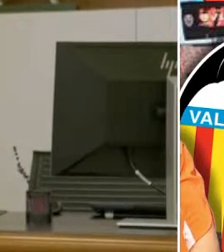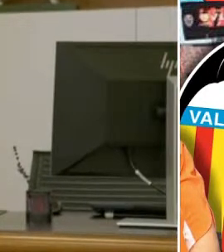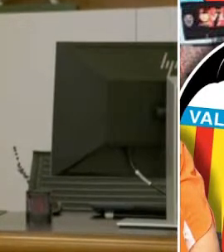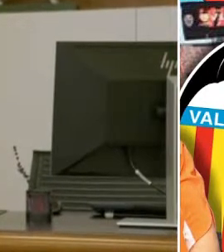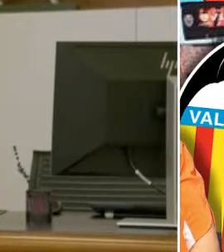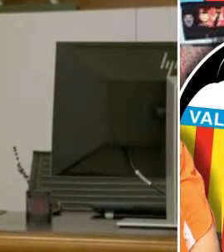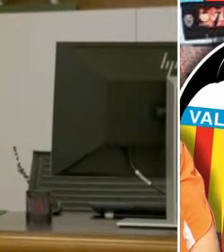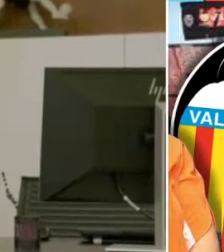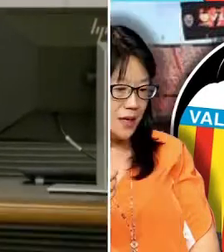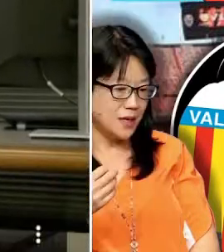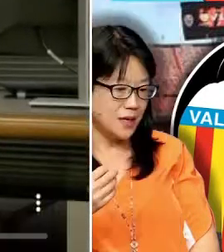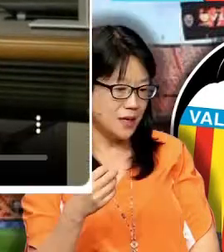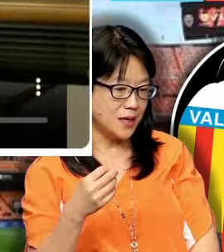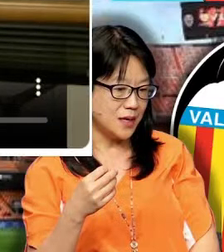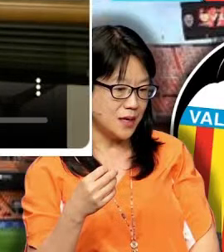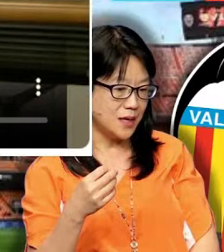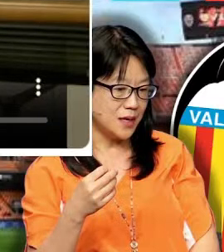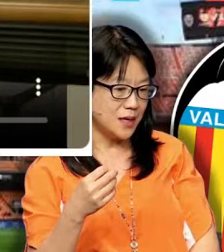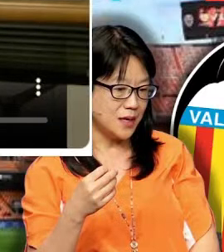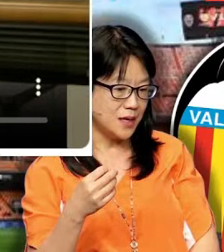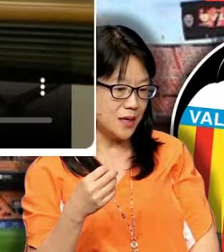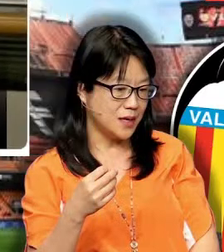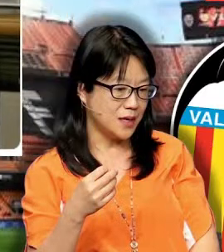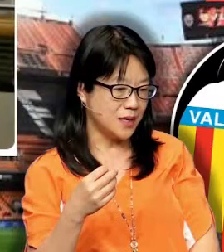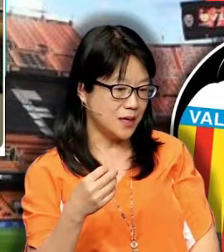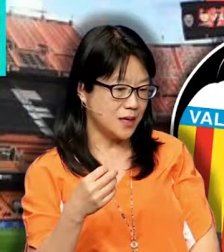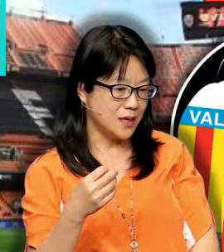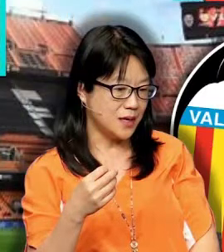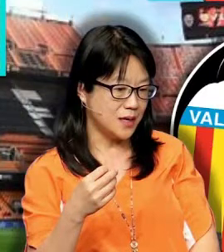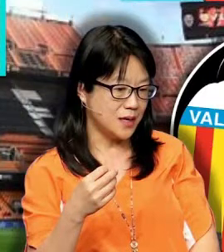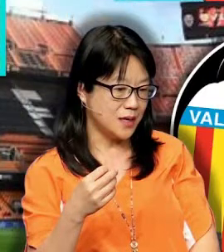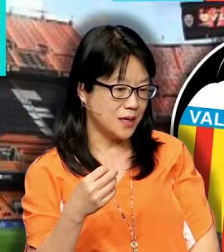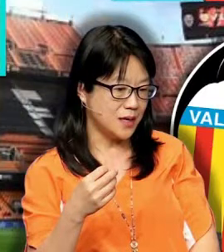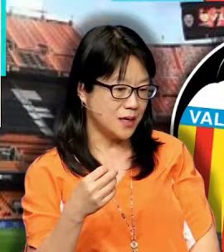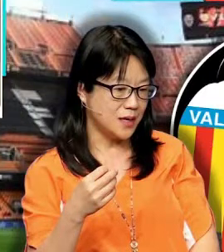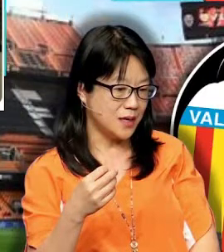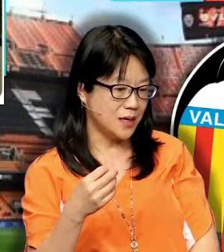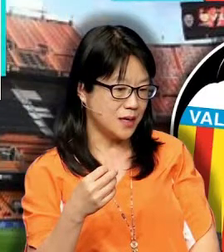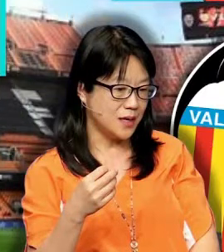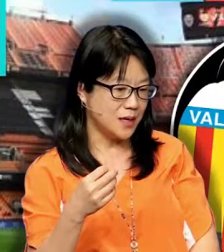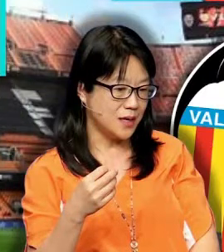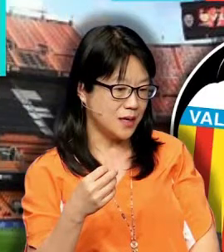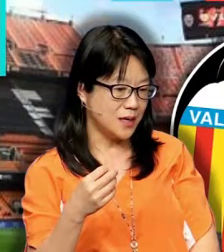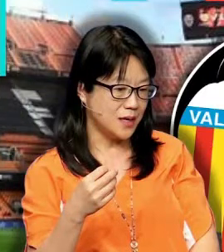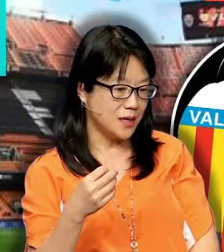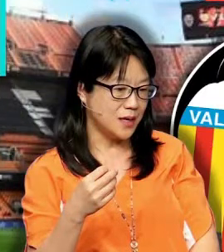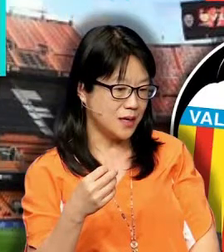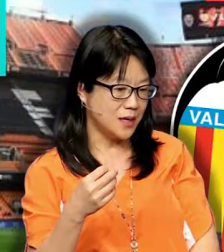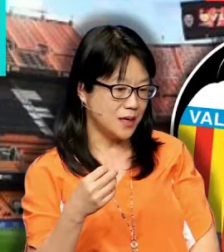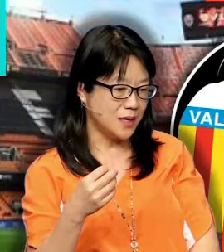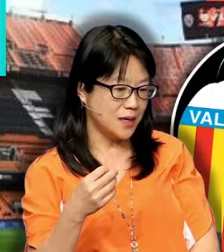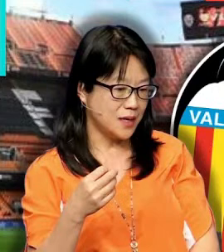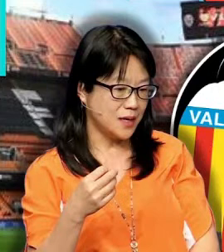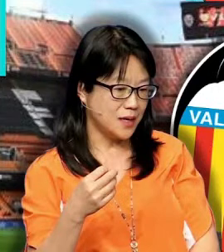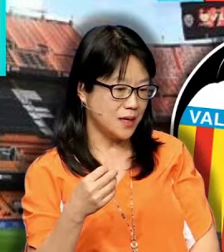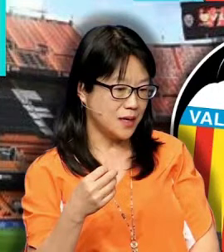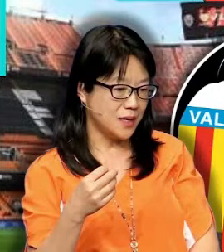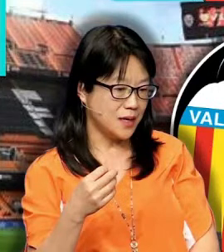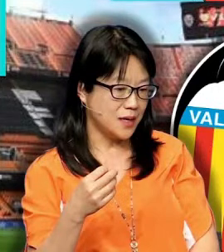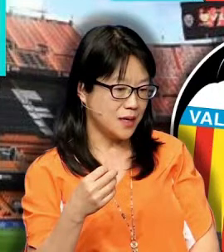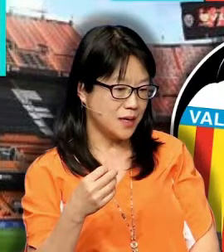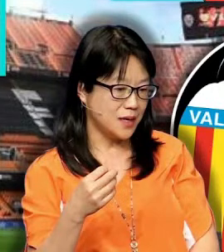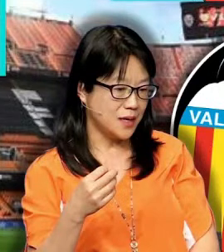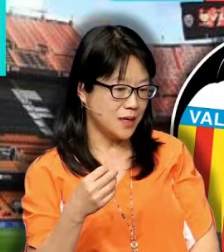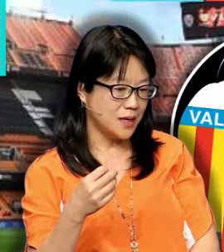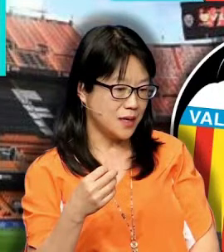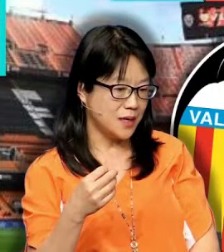lo podéis hacer totalmente sin ningún tipo de problema porque seguramente lo que opinéis no no queda muy lejos